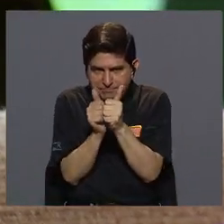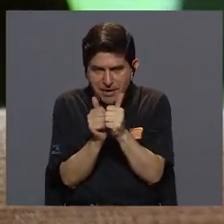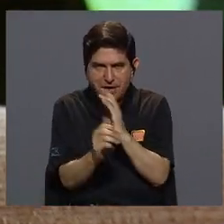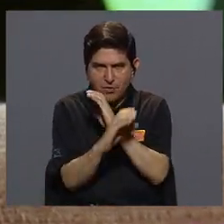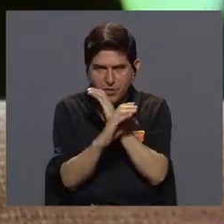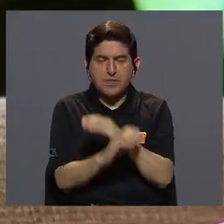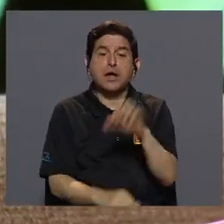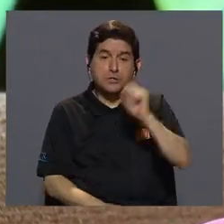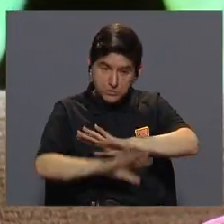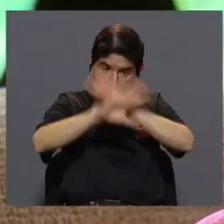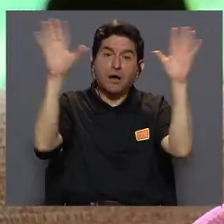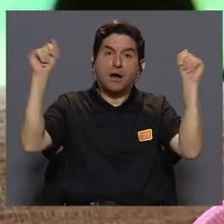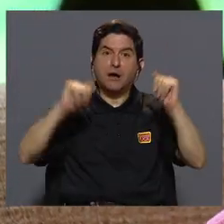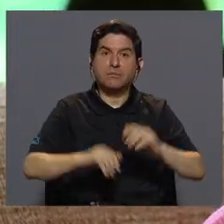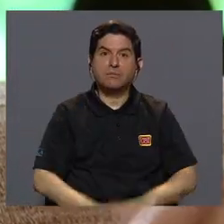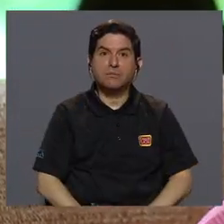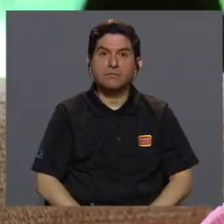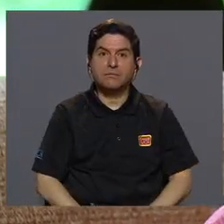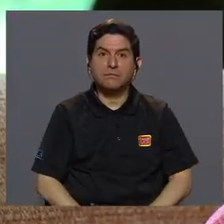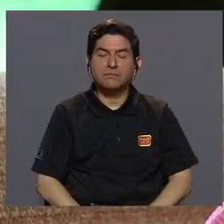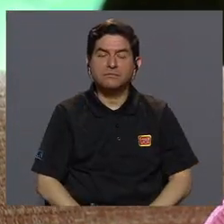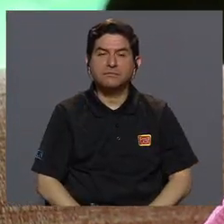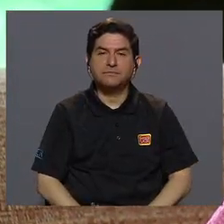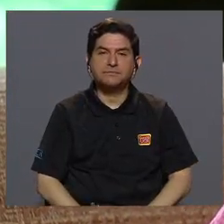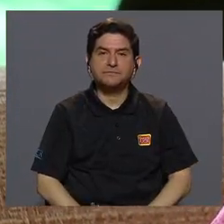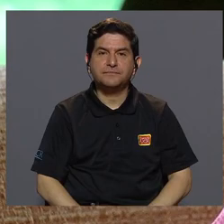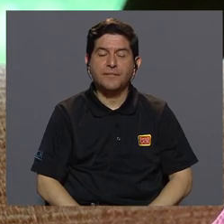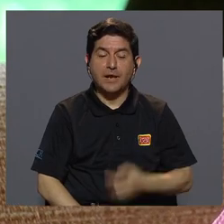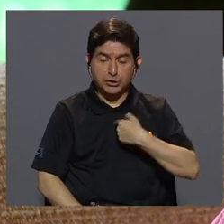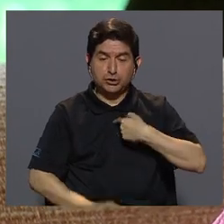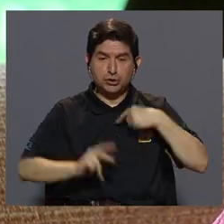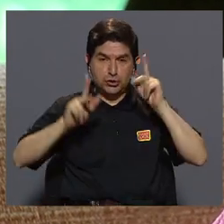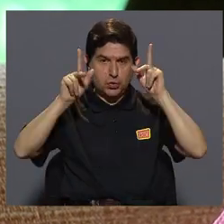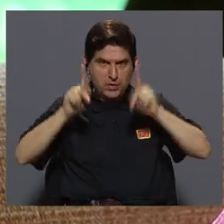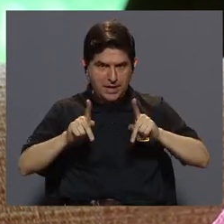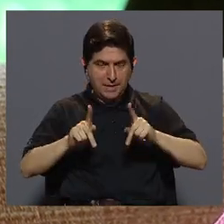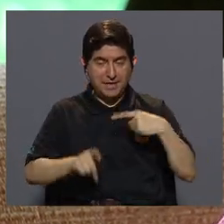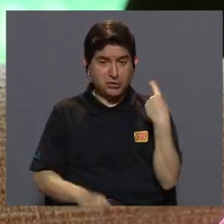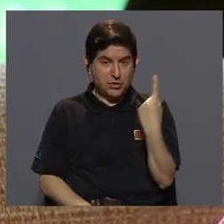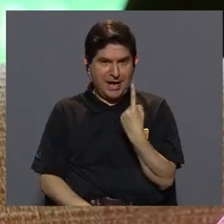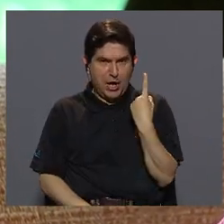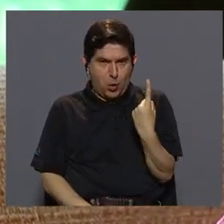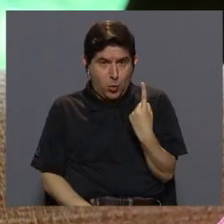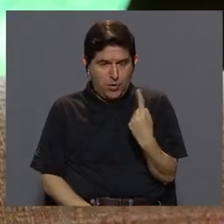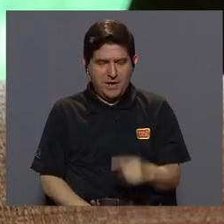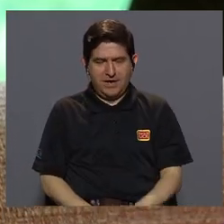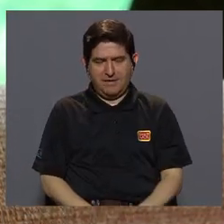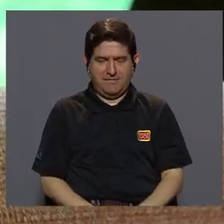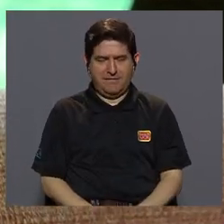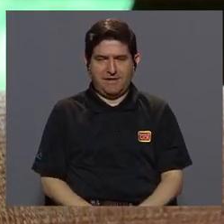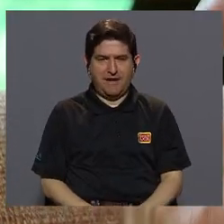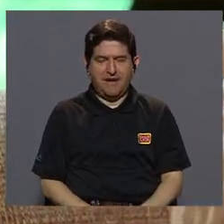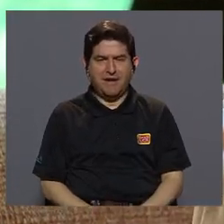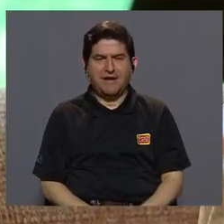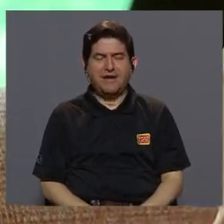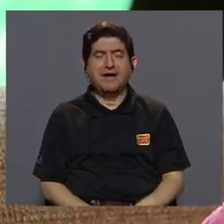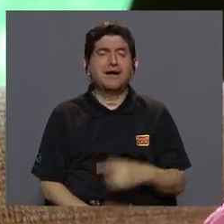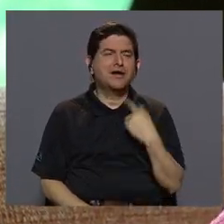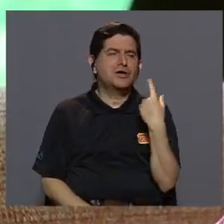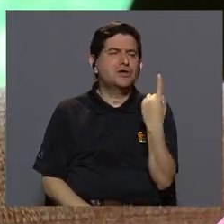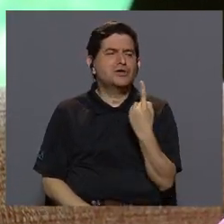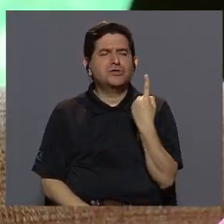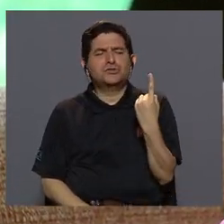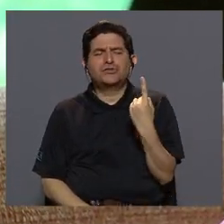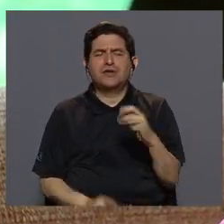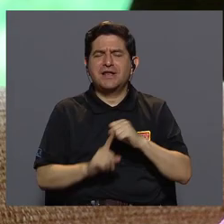de él para cuidarle. Claro, yo era... la persona, la única persona, él decía, no hay soledad más